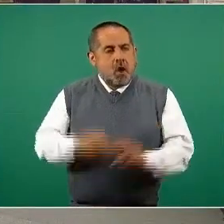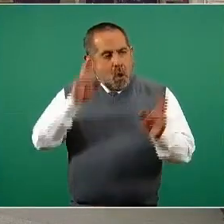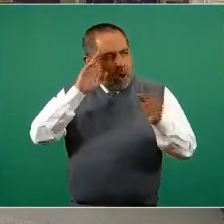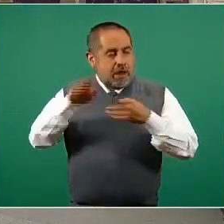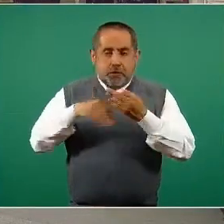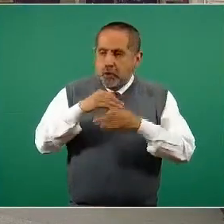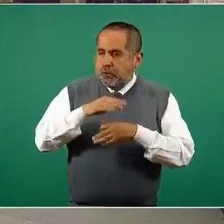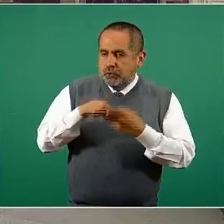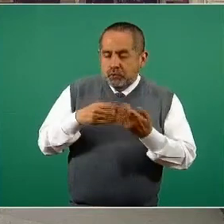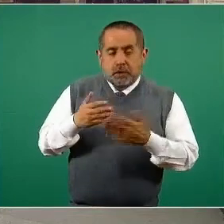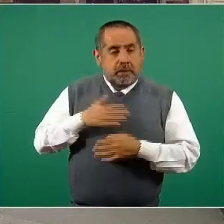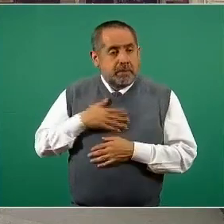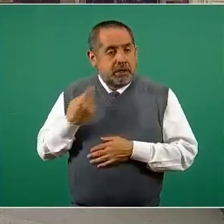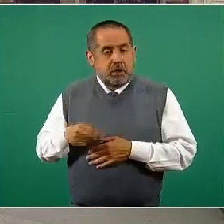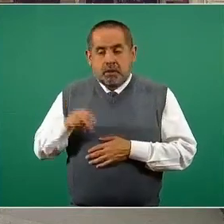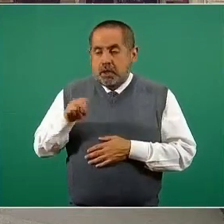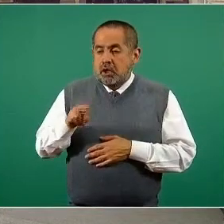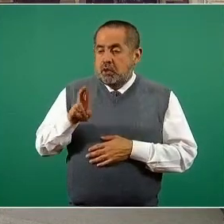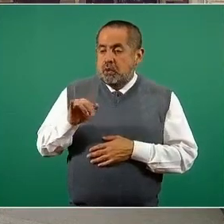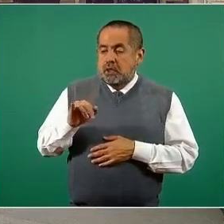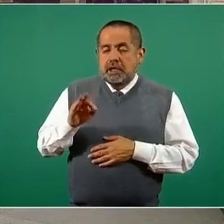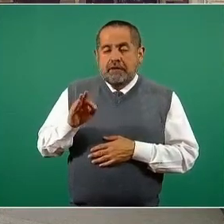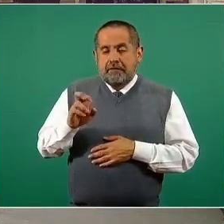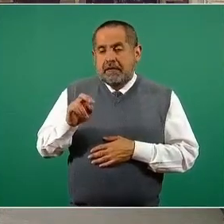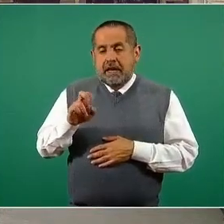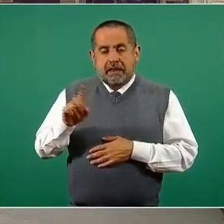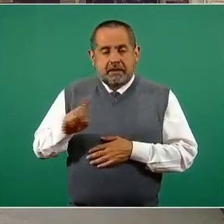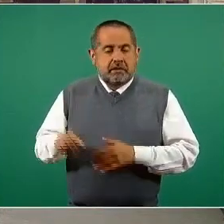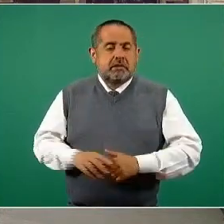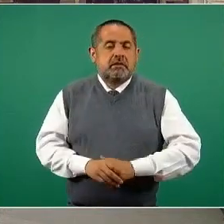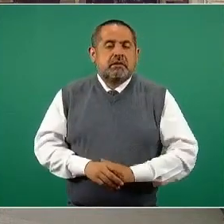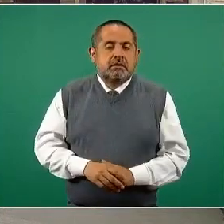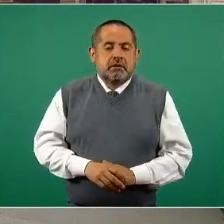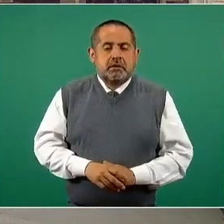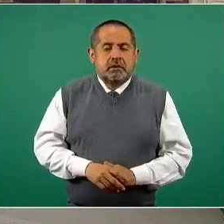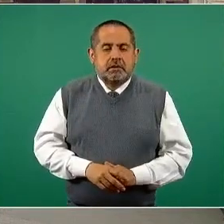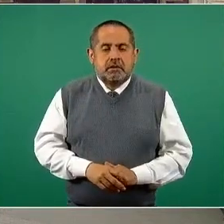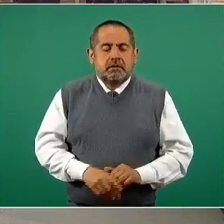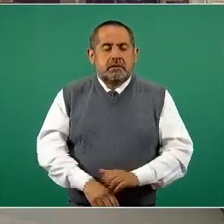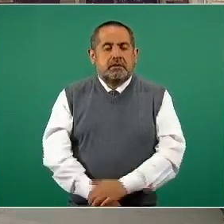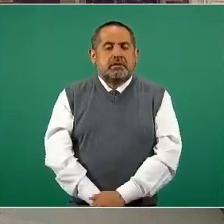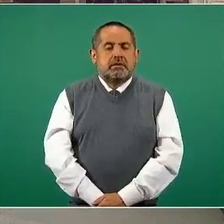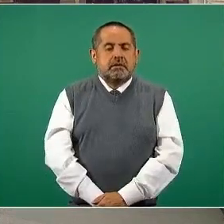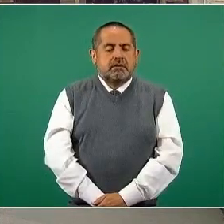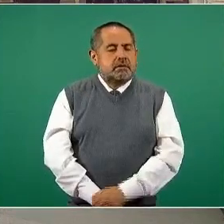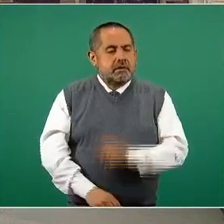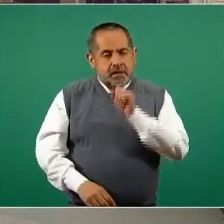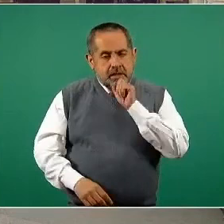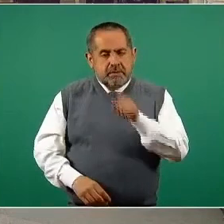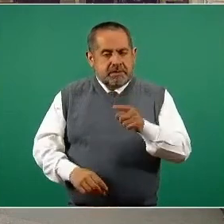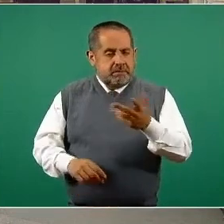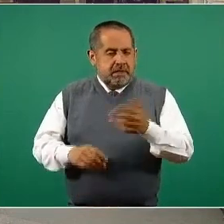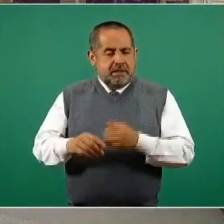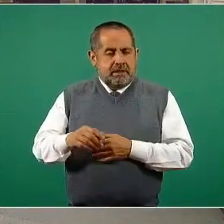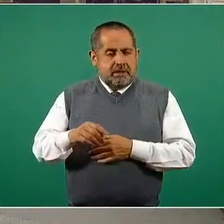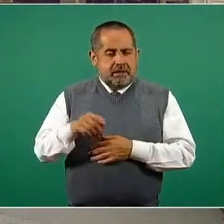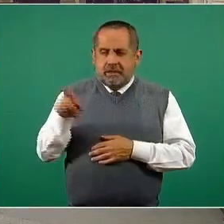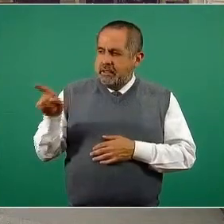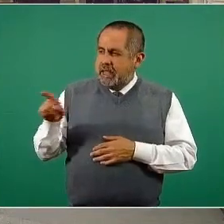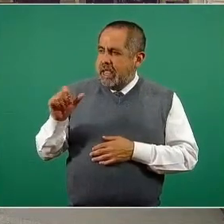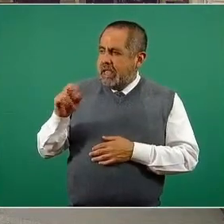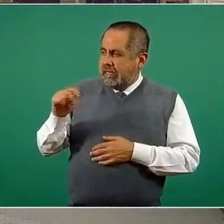y a todas, soy Nuri Fernández de La Caracola y pues es en el mismo sentido de la pregunta de